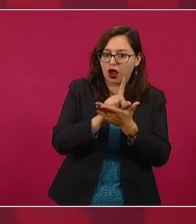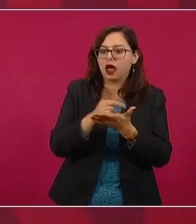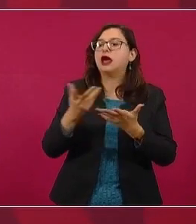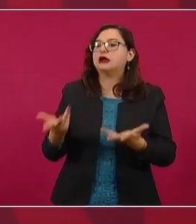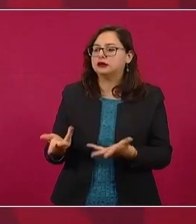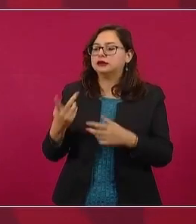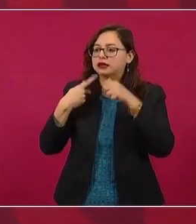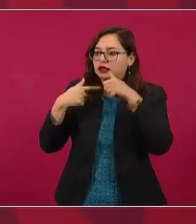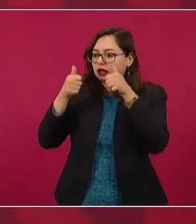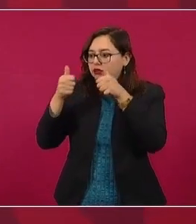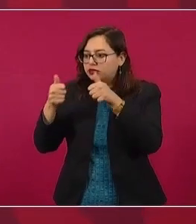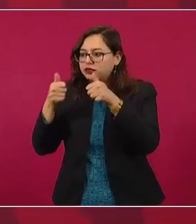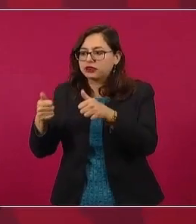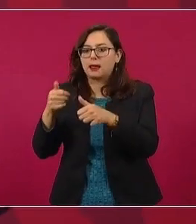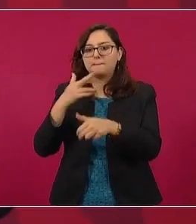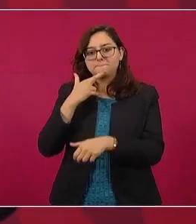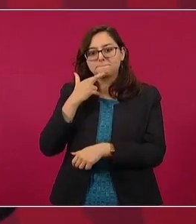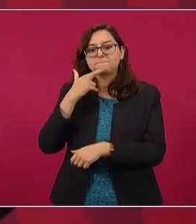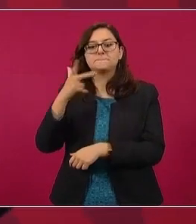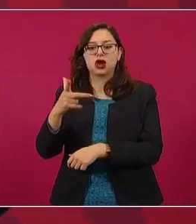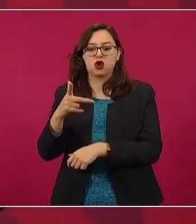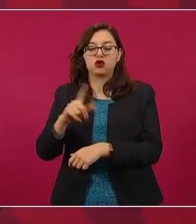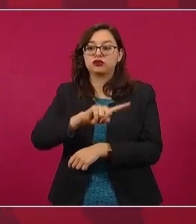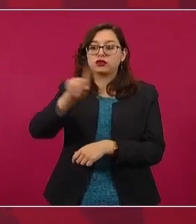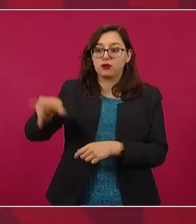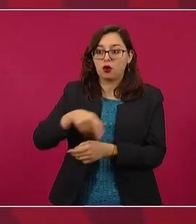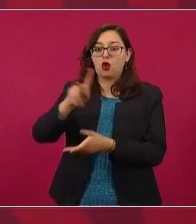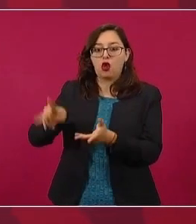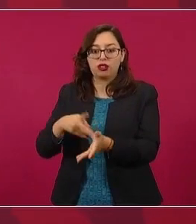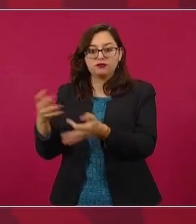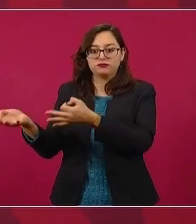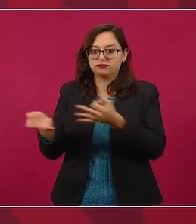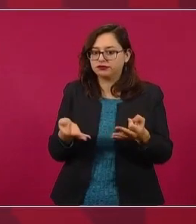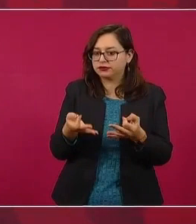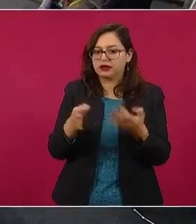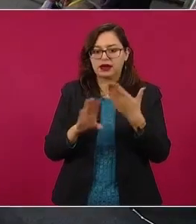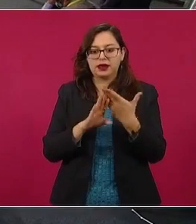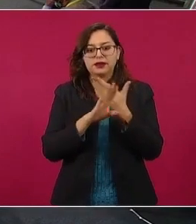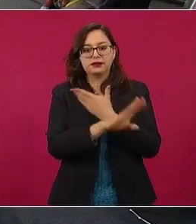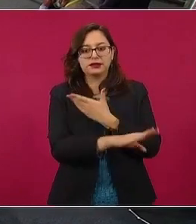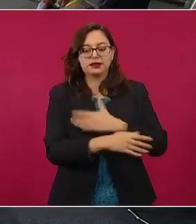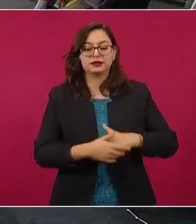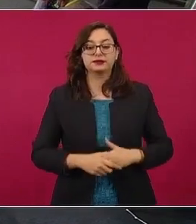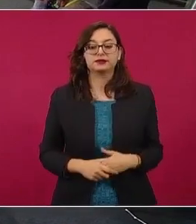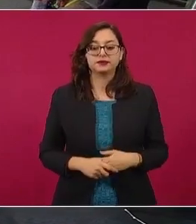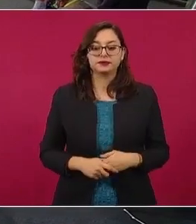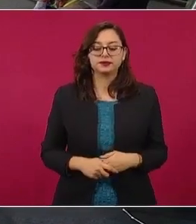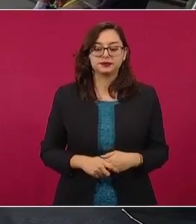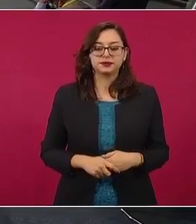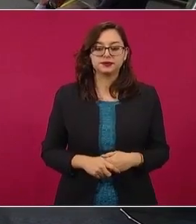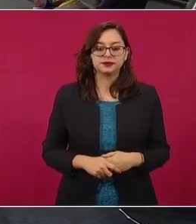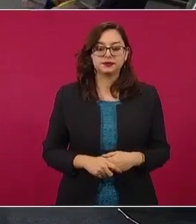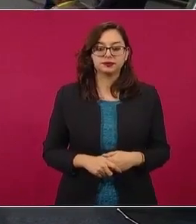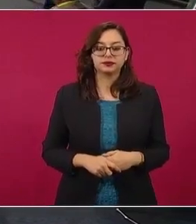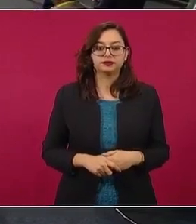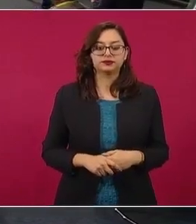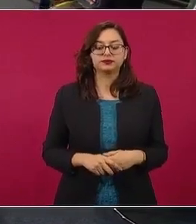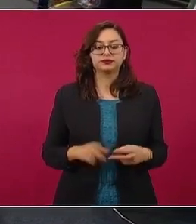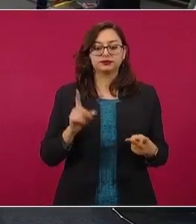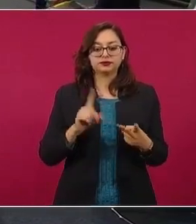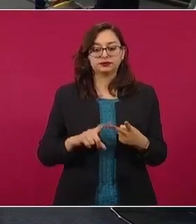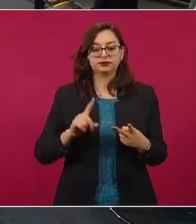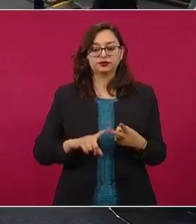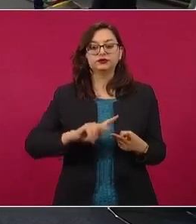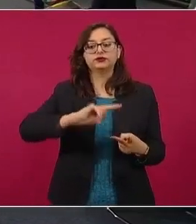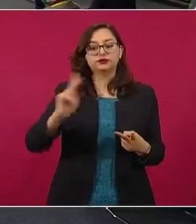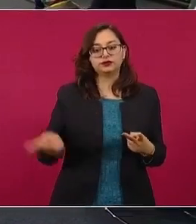evitar también que se vuelvan en lugares de enganchamiento de los grupos del crimen organizado. Gracias. Y una segunda pregunta, señor presidente,